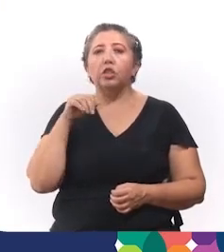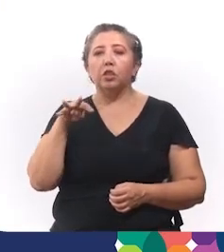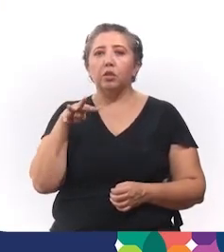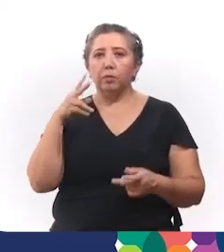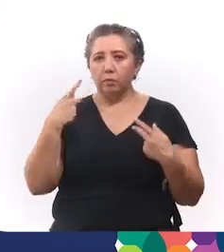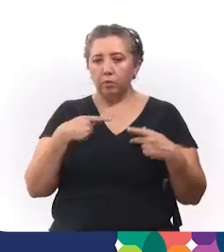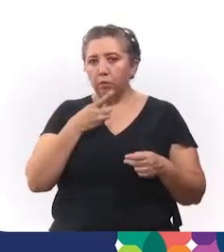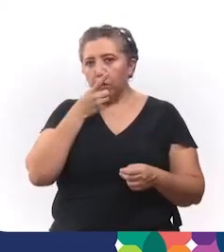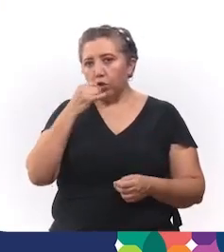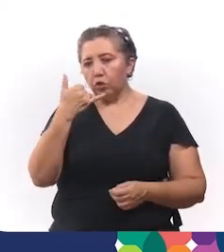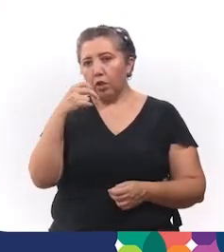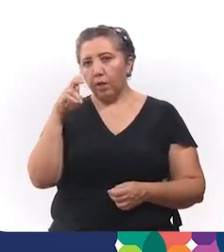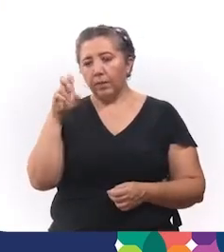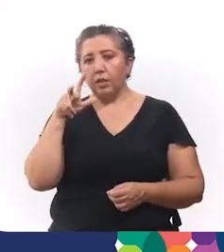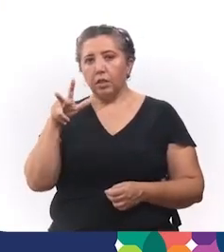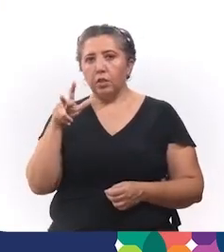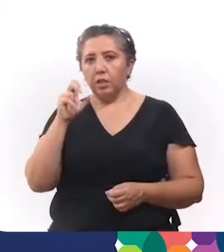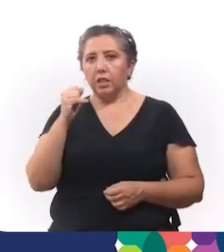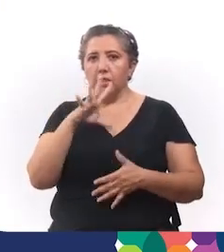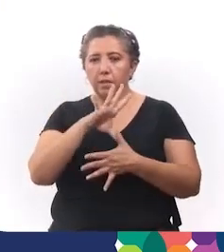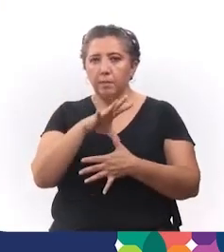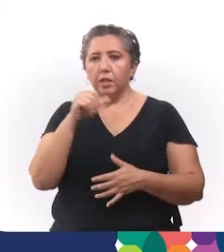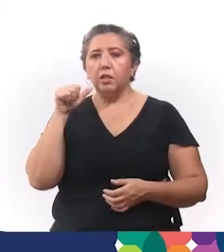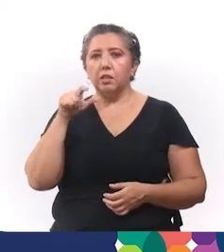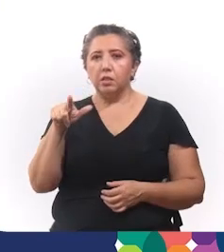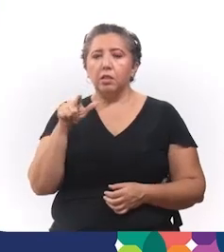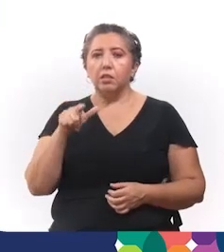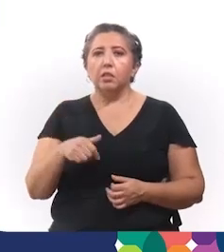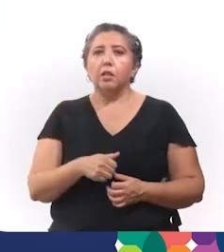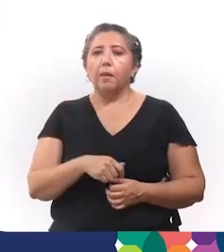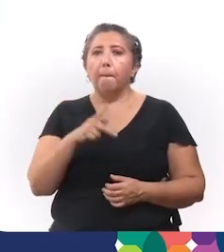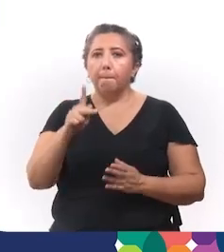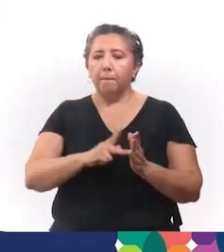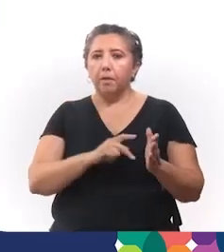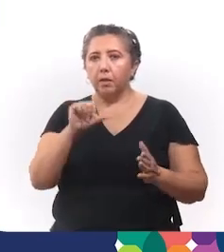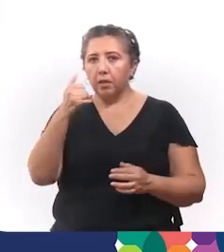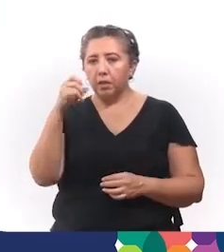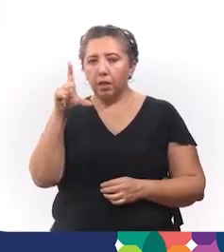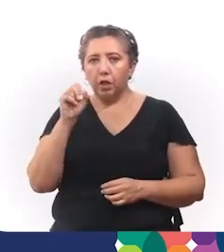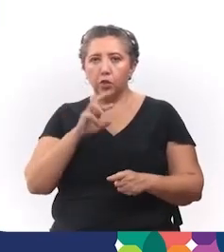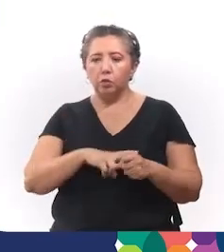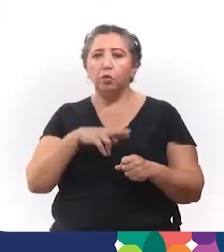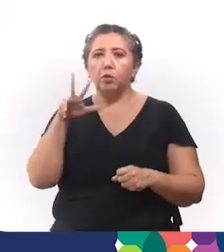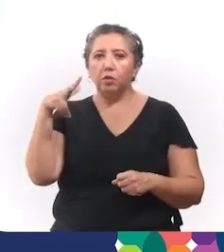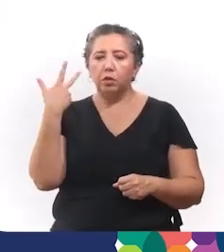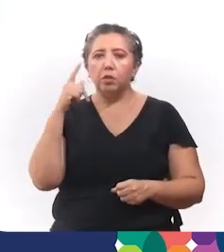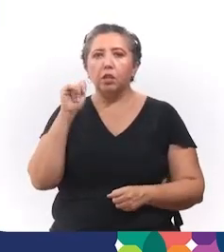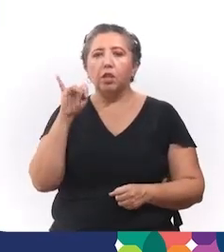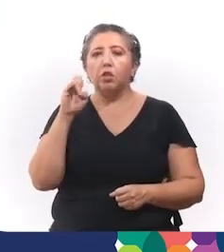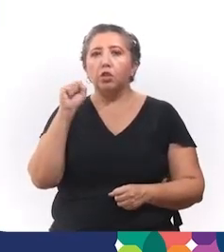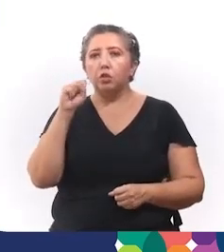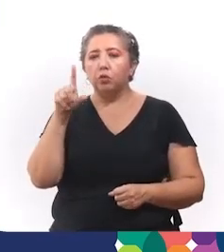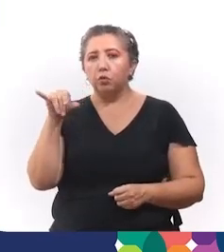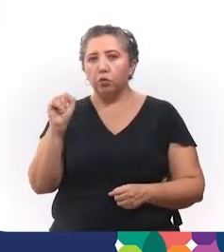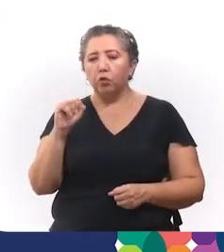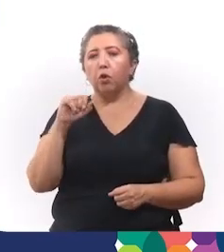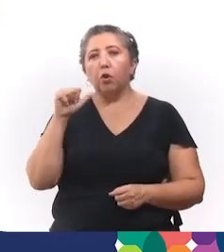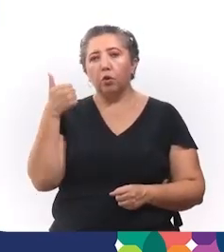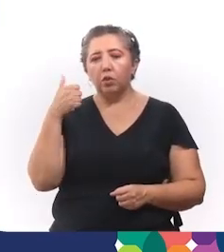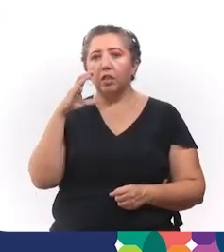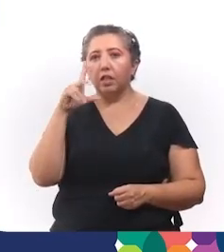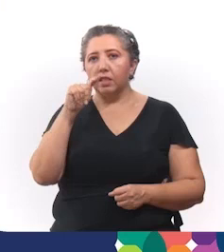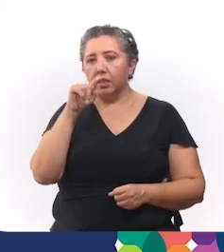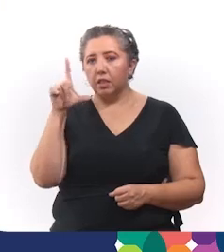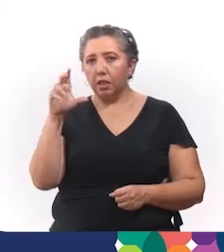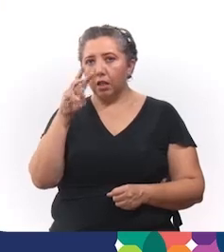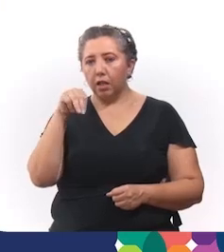19, Chucalpetén 18, Las Américas 17, Plan de Ayala Sur 13, San Antonio Ixtluch 11,